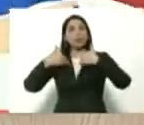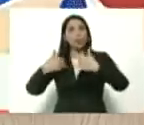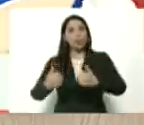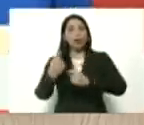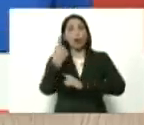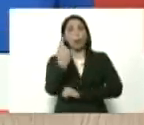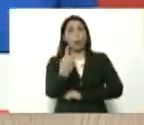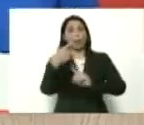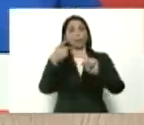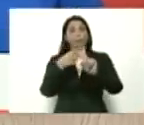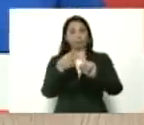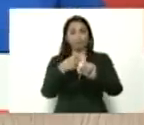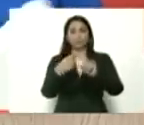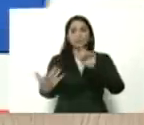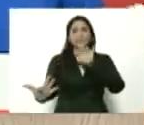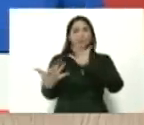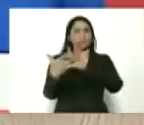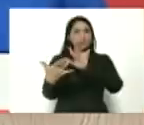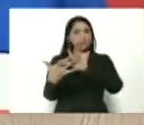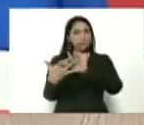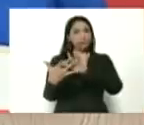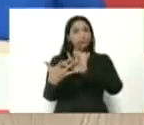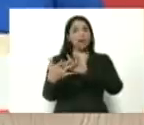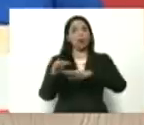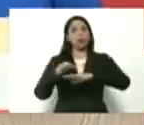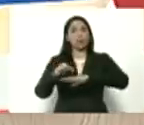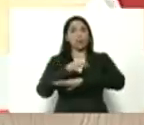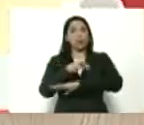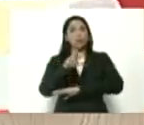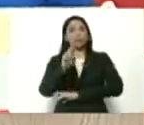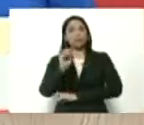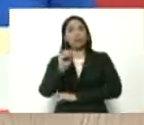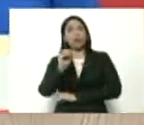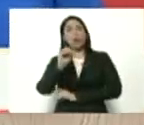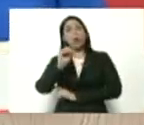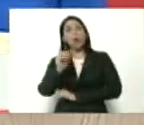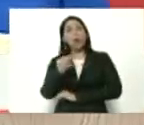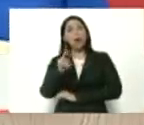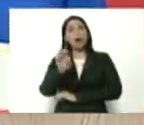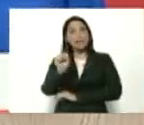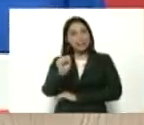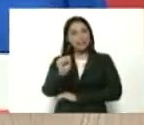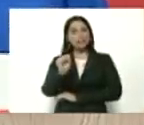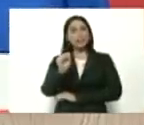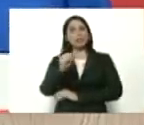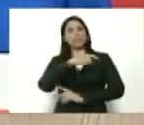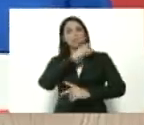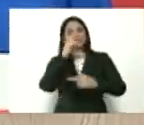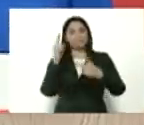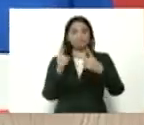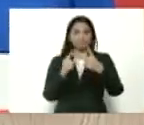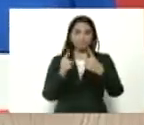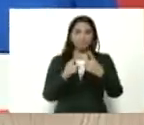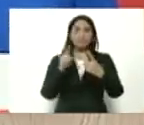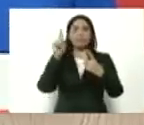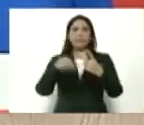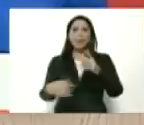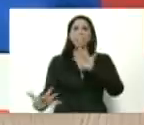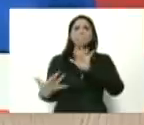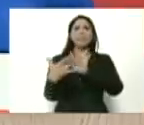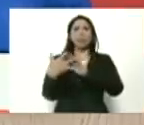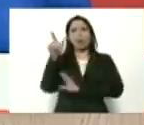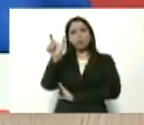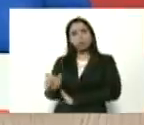un caso vinculado a Los Roques, luego tenemos un caso vinculado